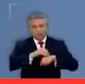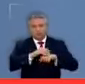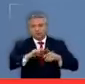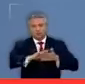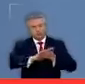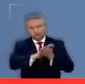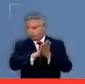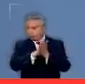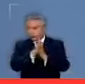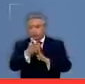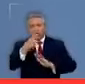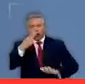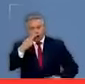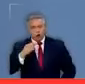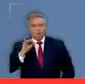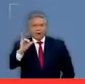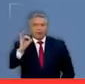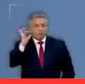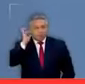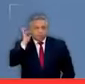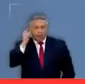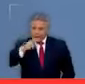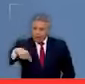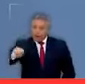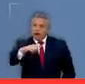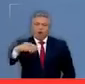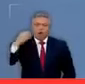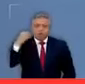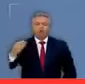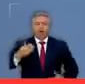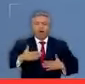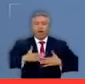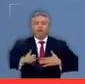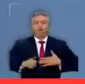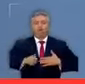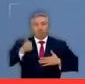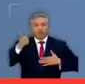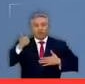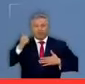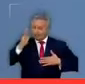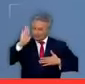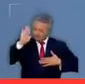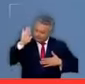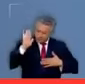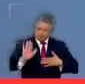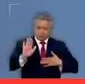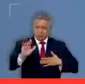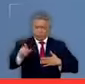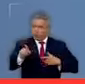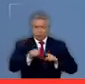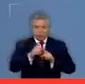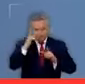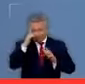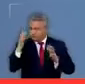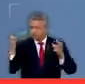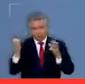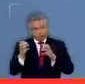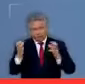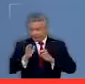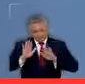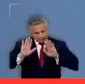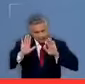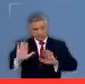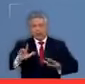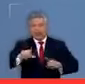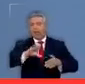todos los hombres y mujeres de buena voluntad, en la condena y en el combate a la violencia y